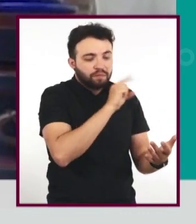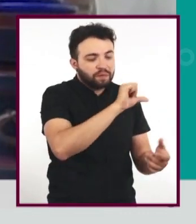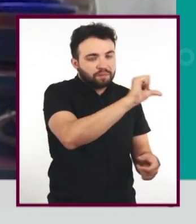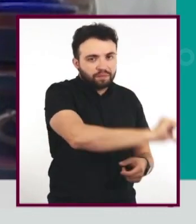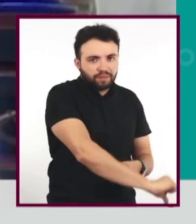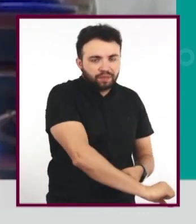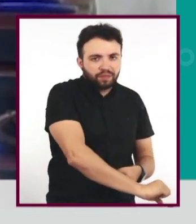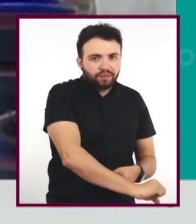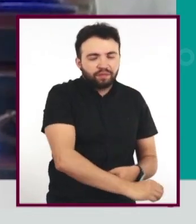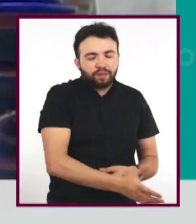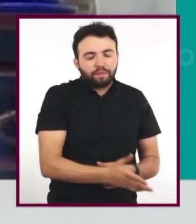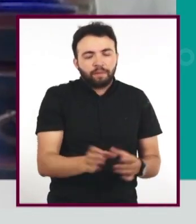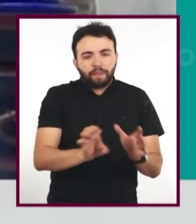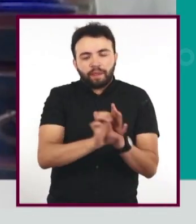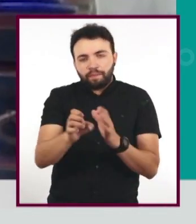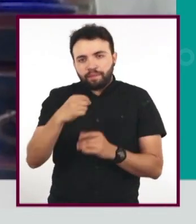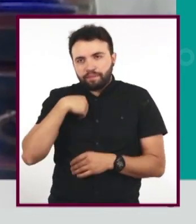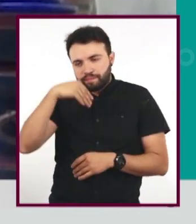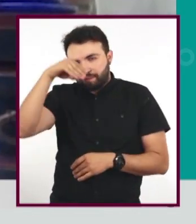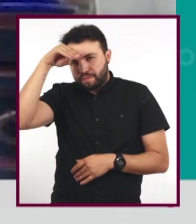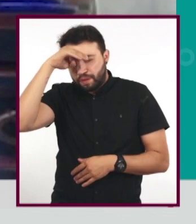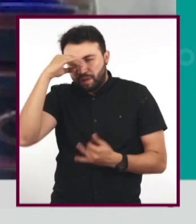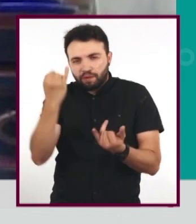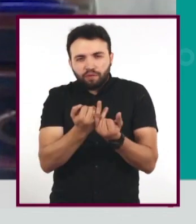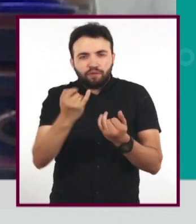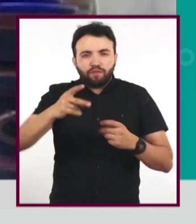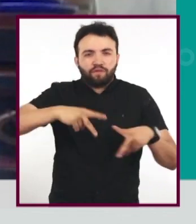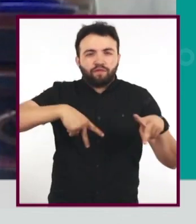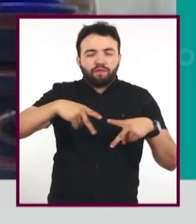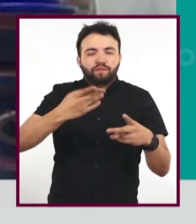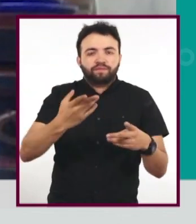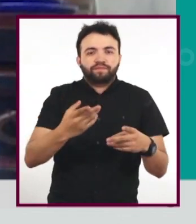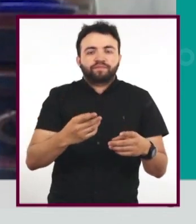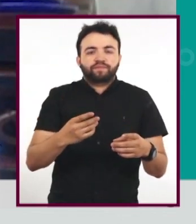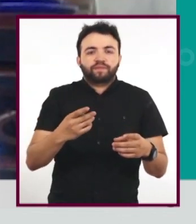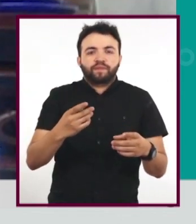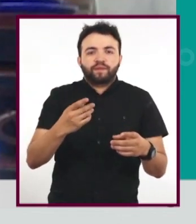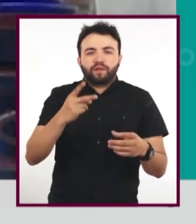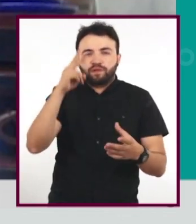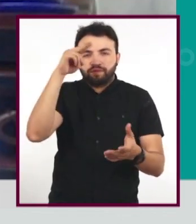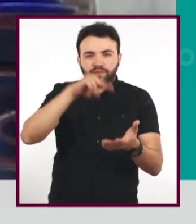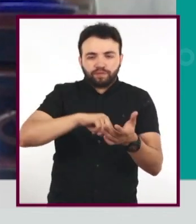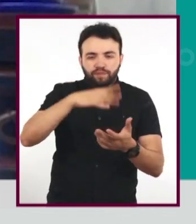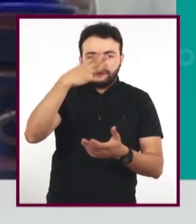del fútbol. En la Copa Mundial del 2010 había un futbolista,